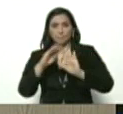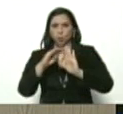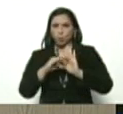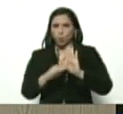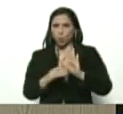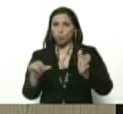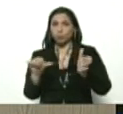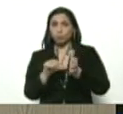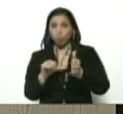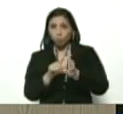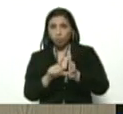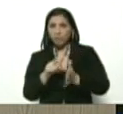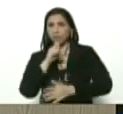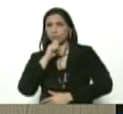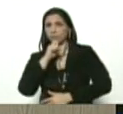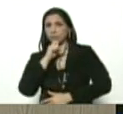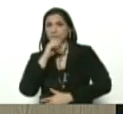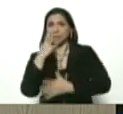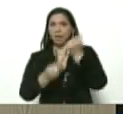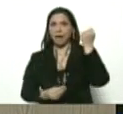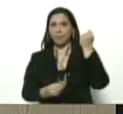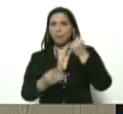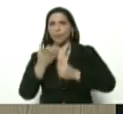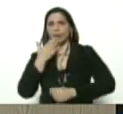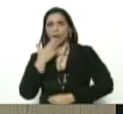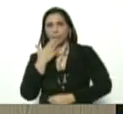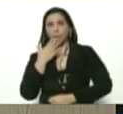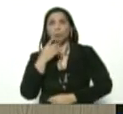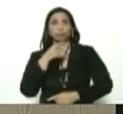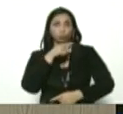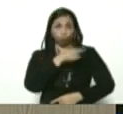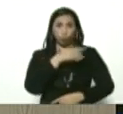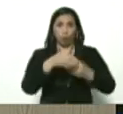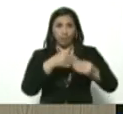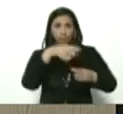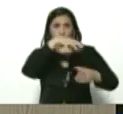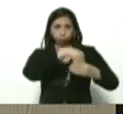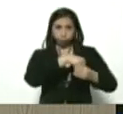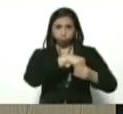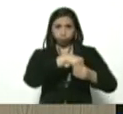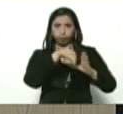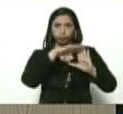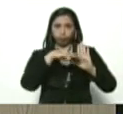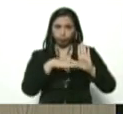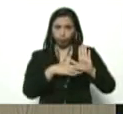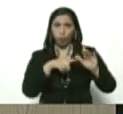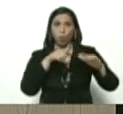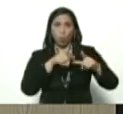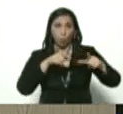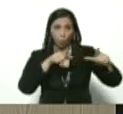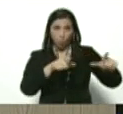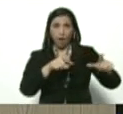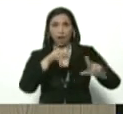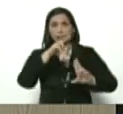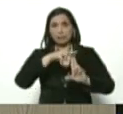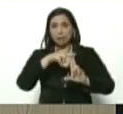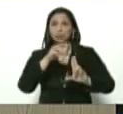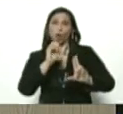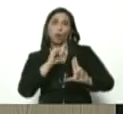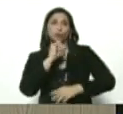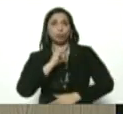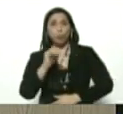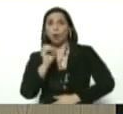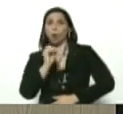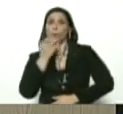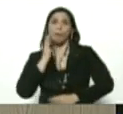es muy difícil que se escape un caso porque se cumple la cuarentena el sitio de ingreso o heces táchira zulia bien